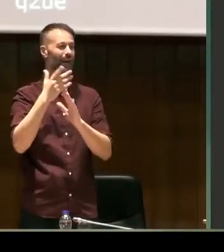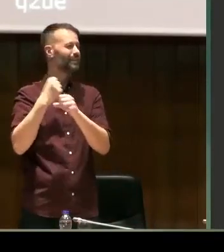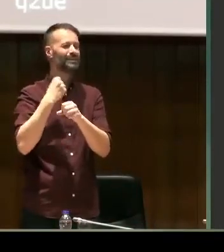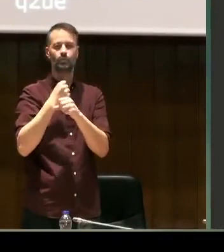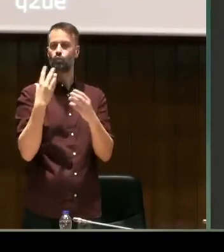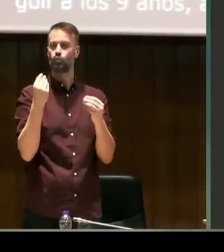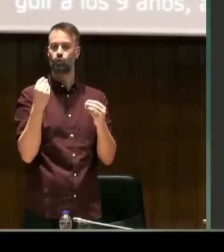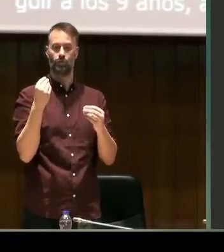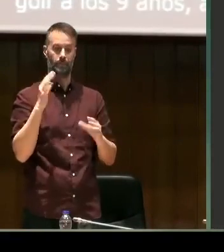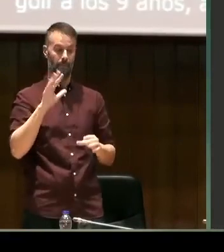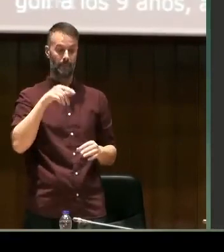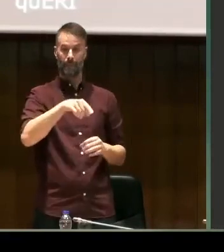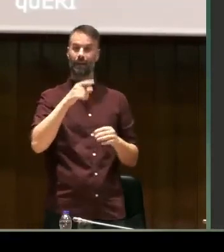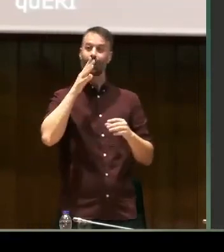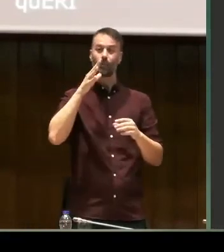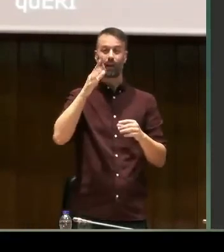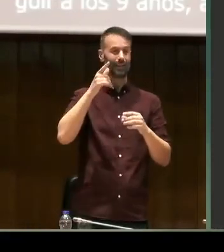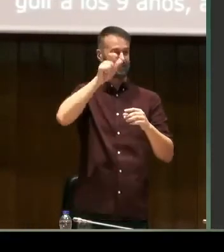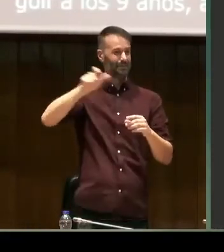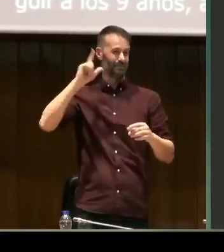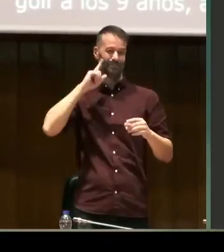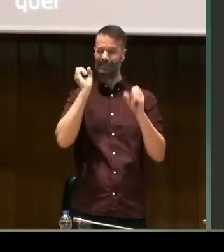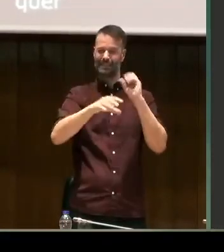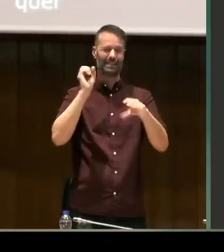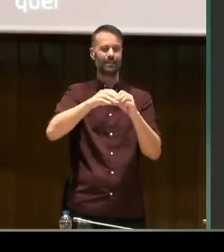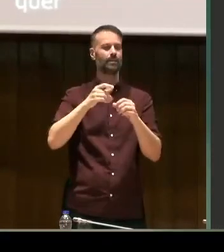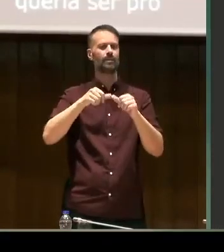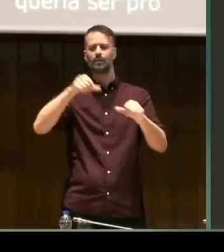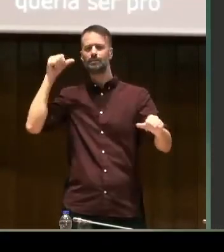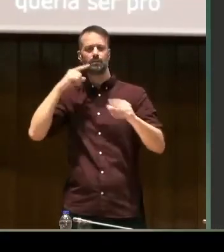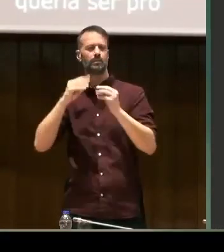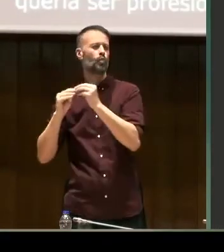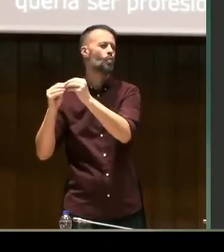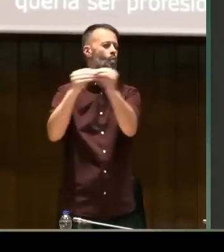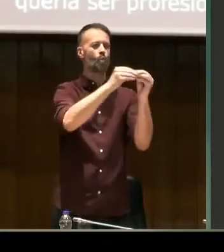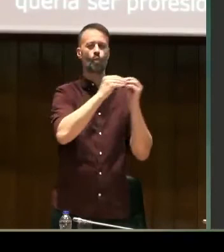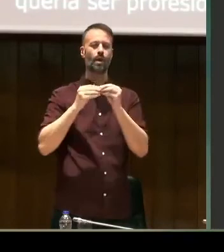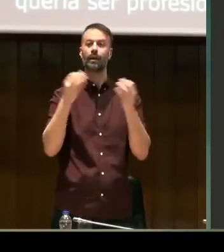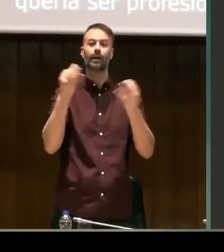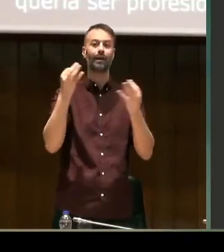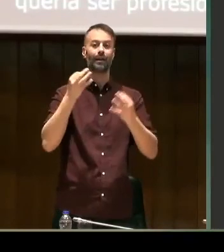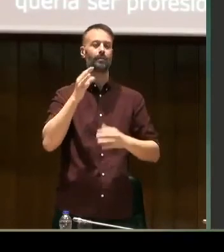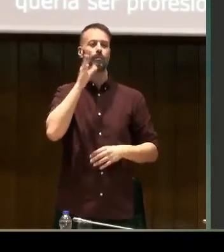34 que tiene ahora se ha dedicado a profesionalizarse y a mejorar en eso, para que os hagáis cuenta